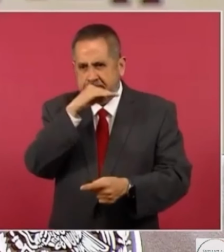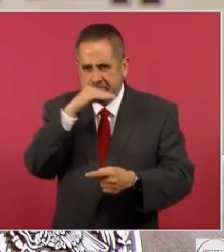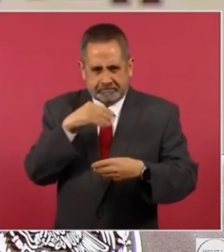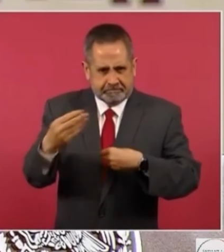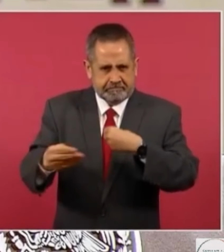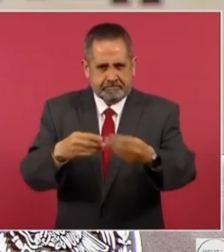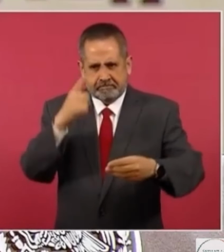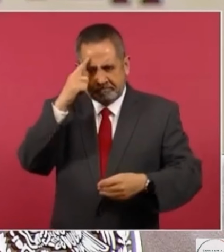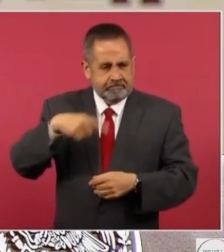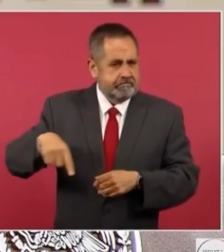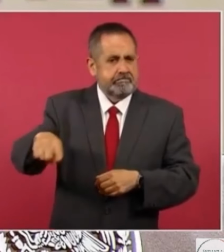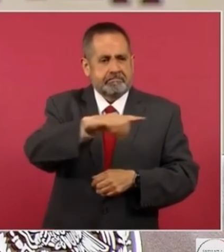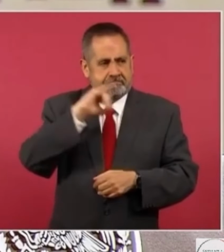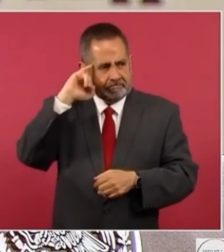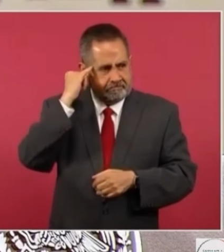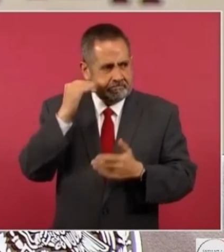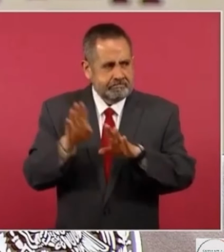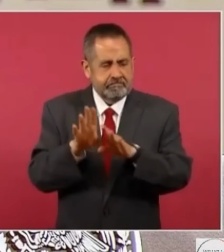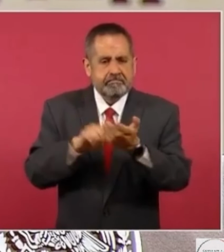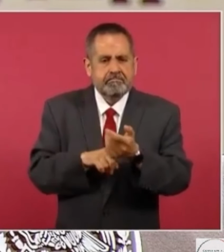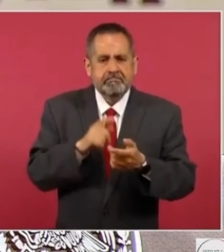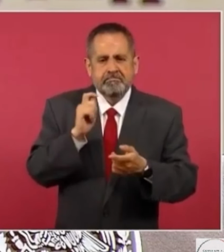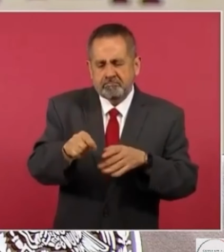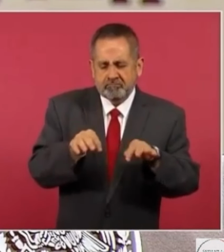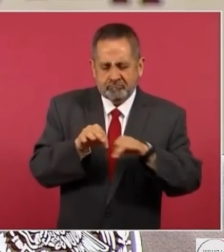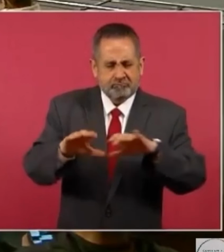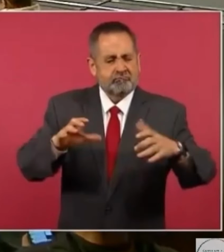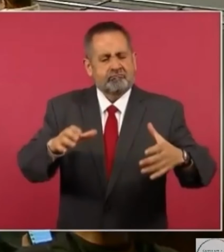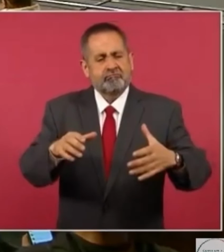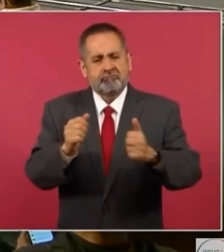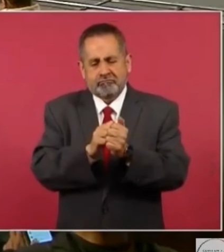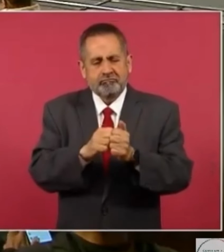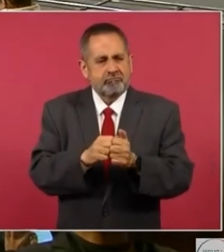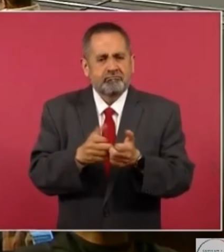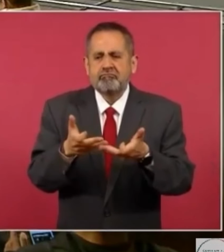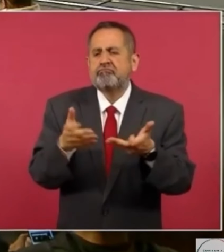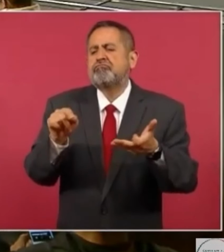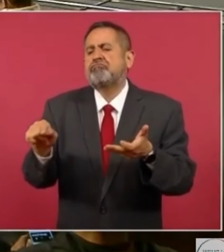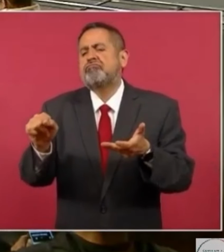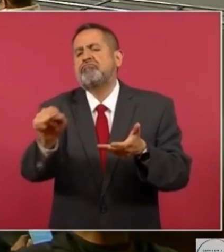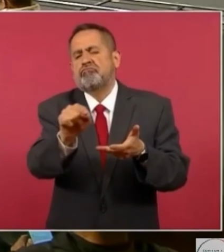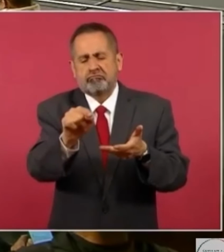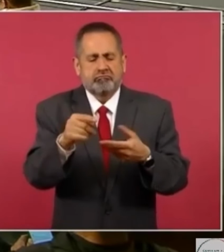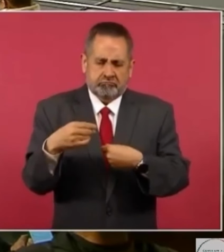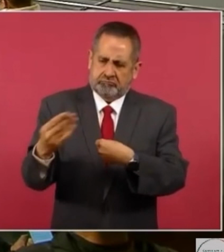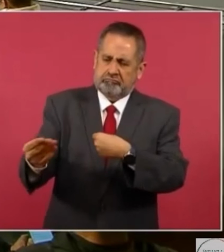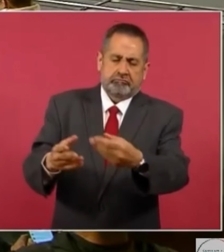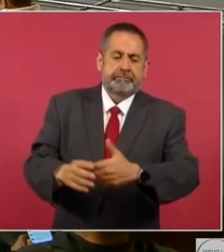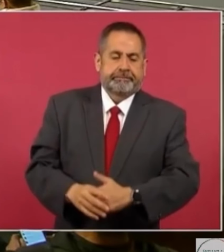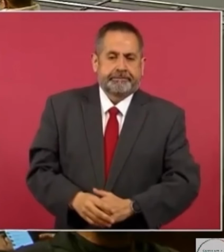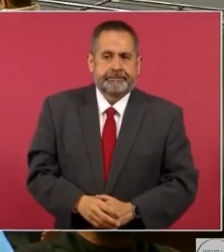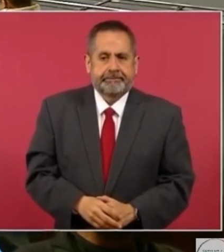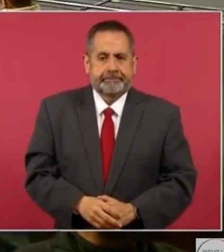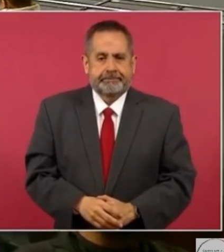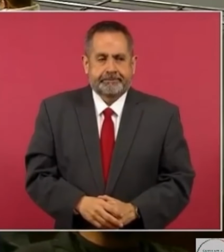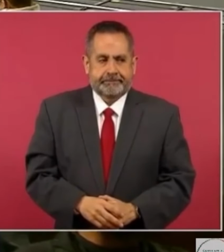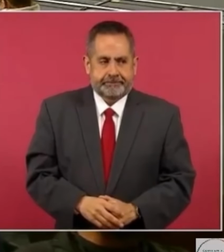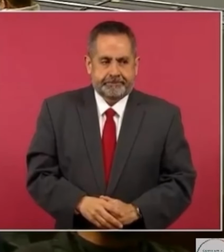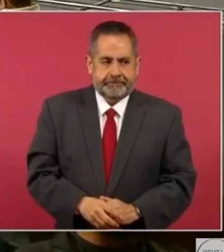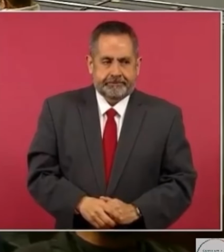nuestros campesinos que trabajan la tierra a pequeña escala. La siguiente lámina